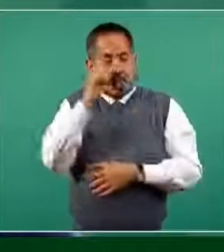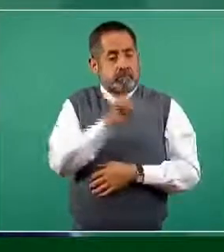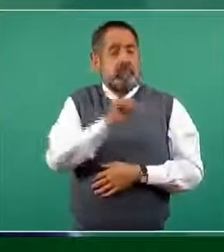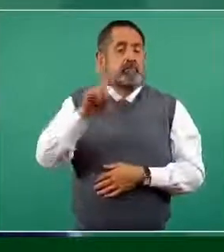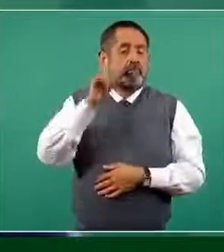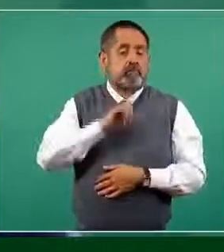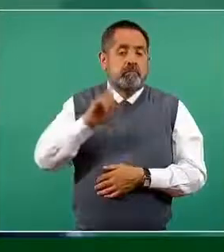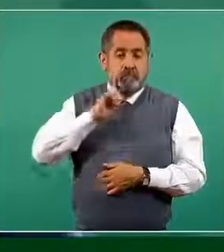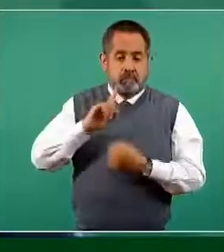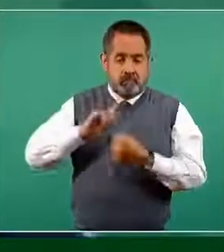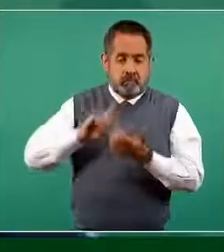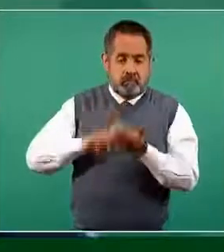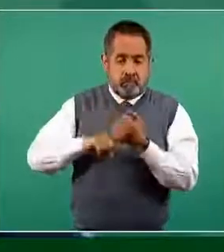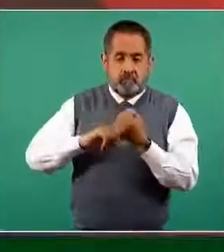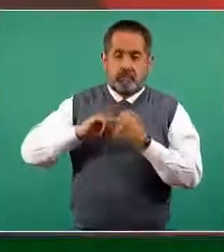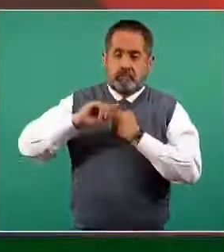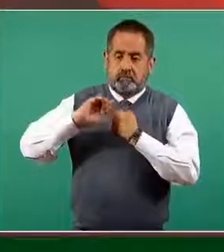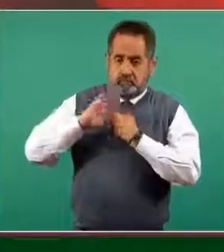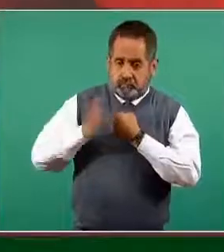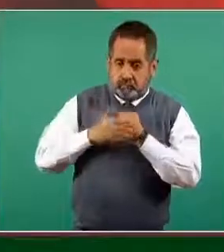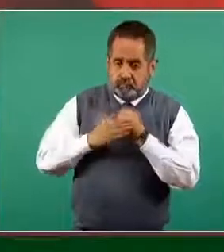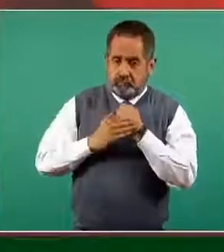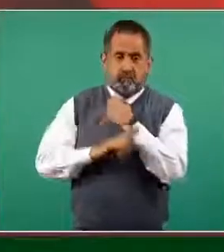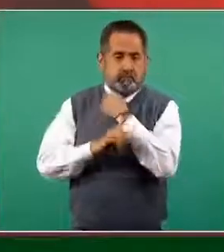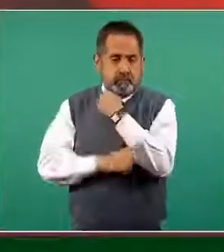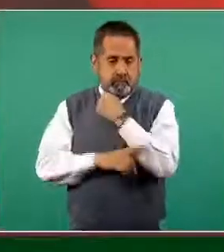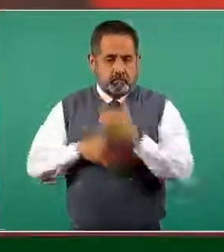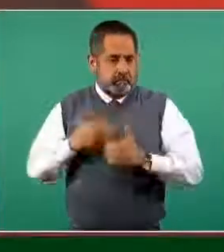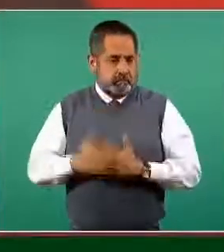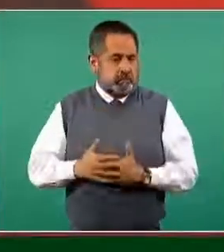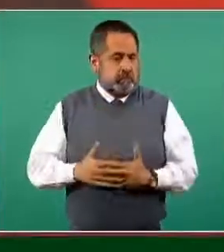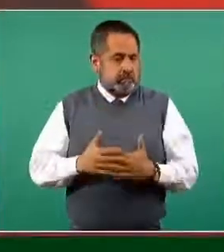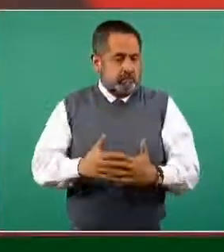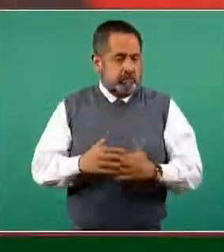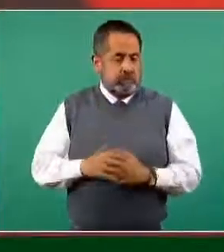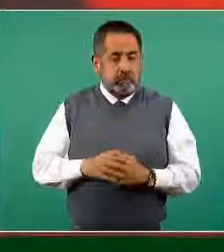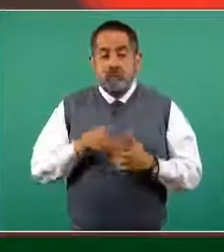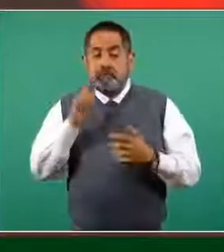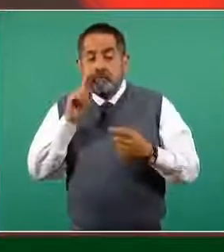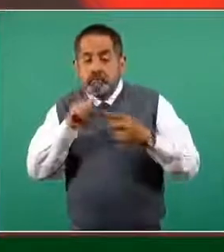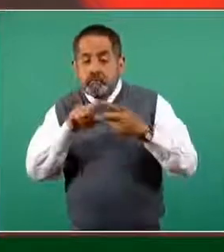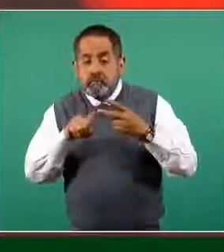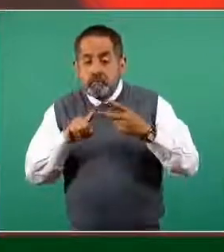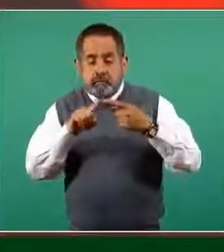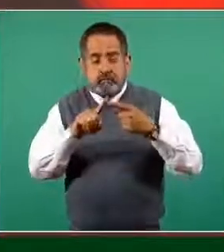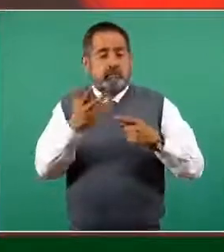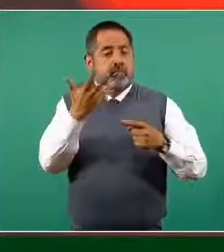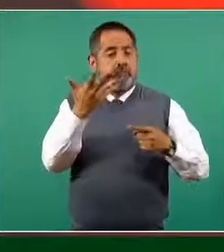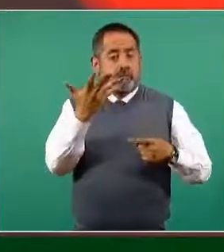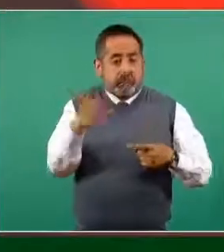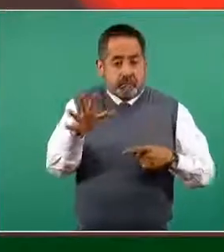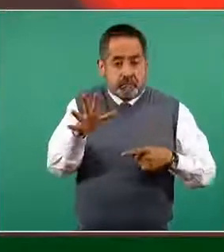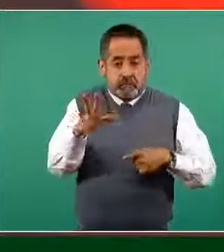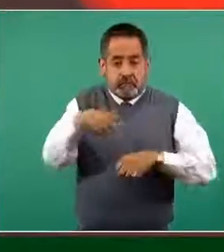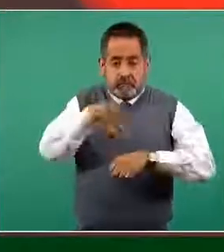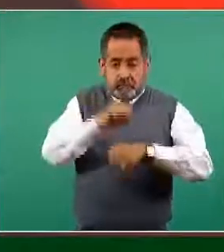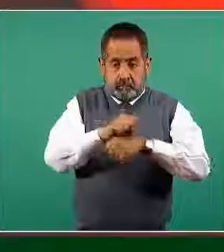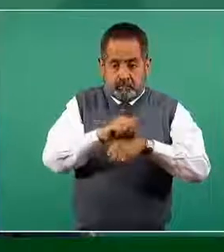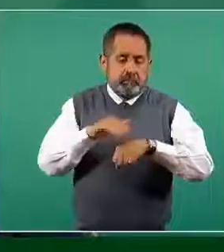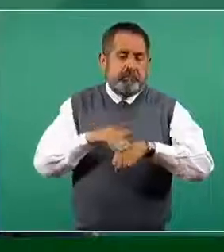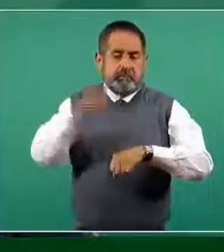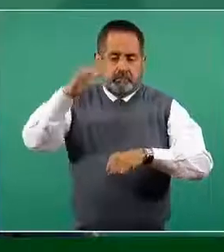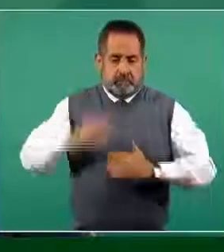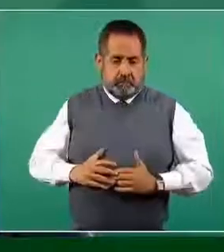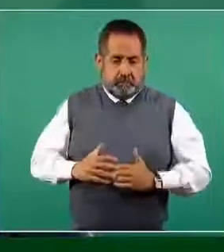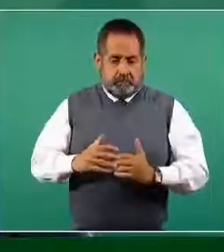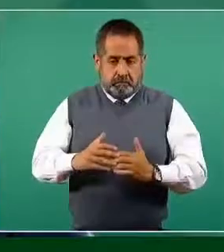mujeres embarazadas que cumplan dos condiciones. La primera, que tengan 10 semanas de embarazo o más, y